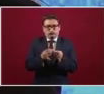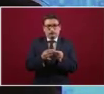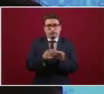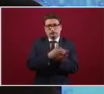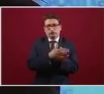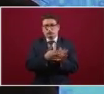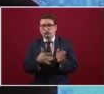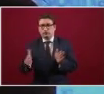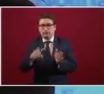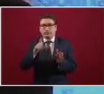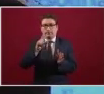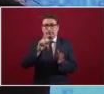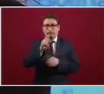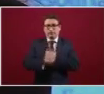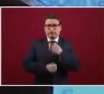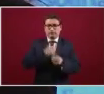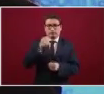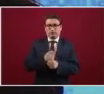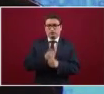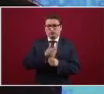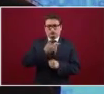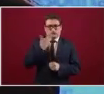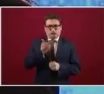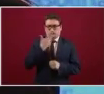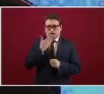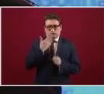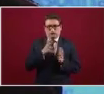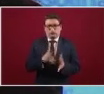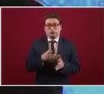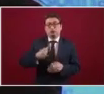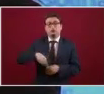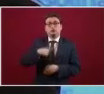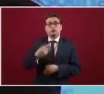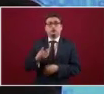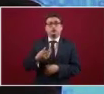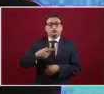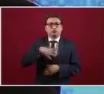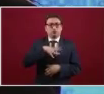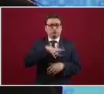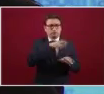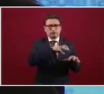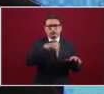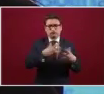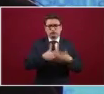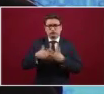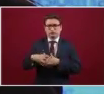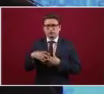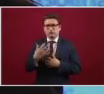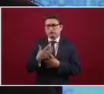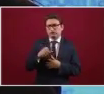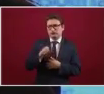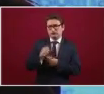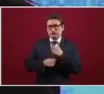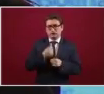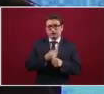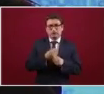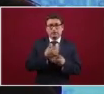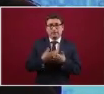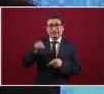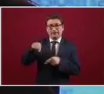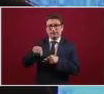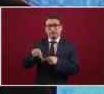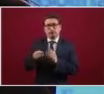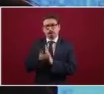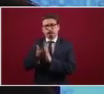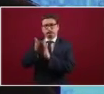nuestras refinerías tienen más de 50, 60 años. Vamos a producir gasolina,